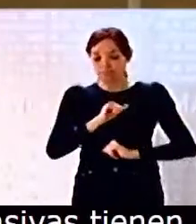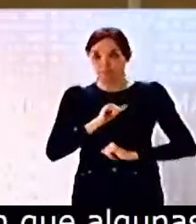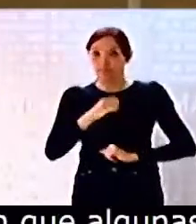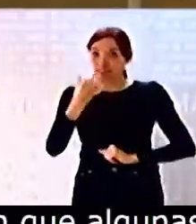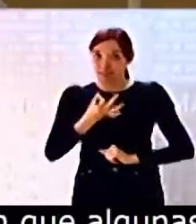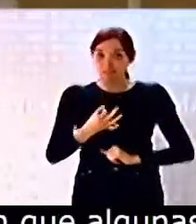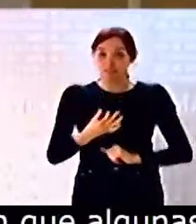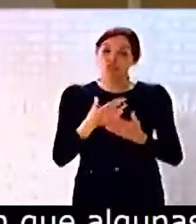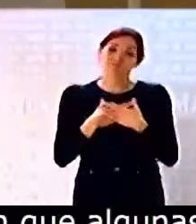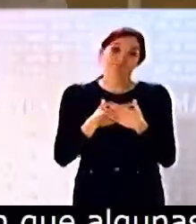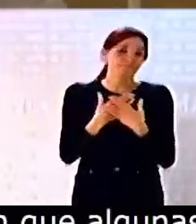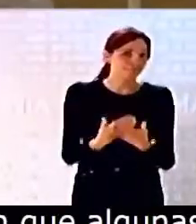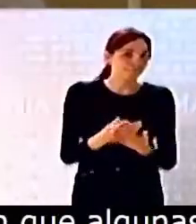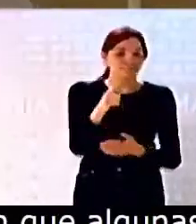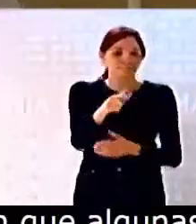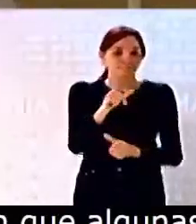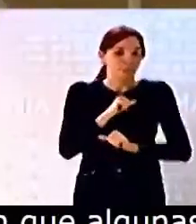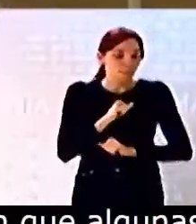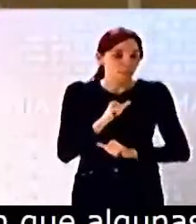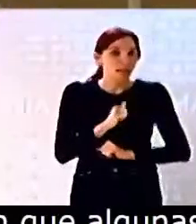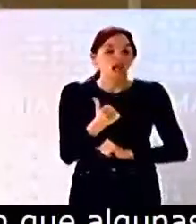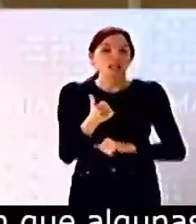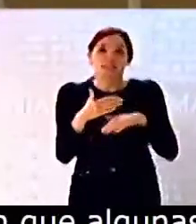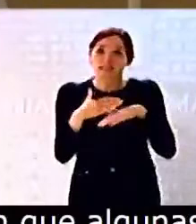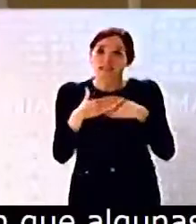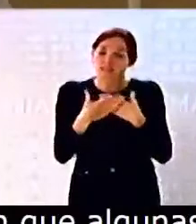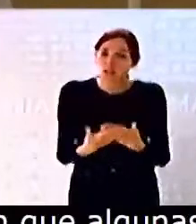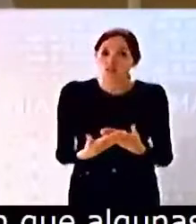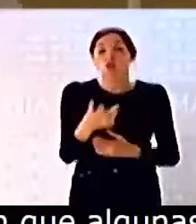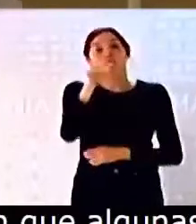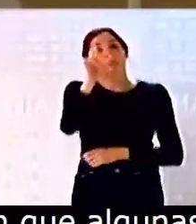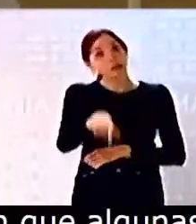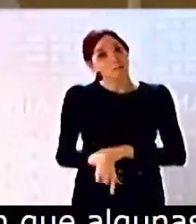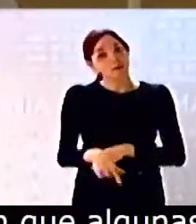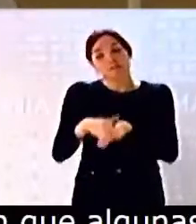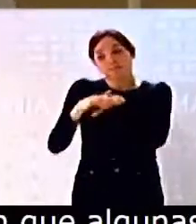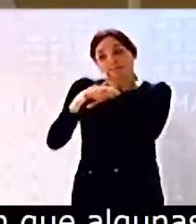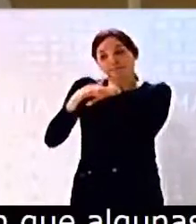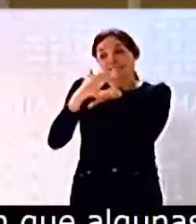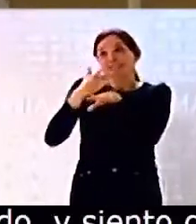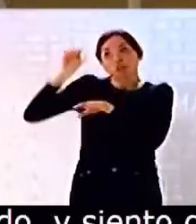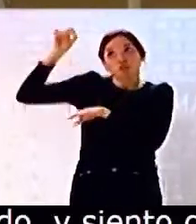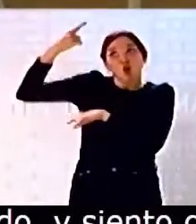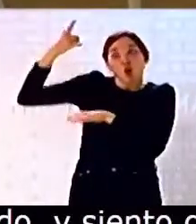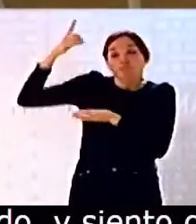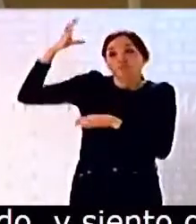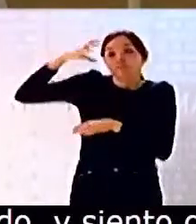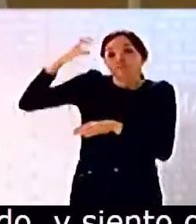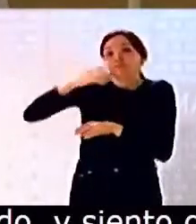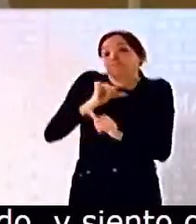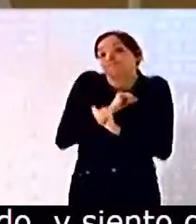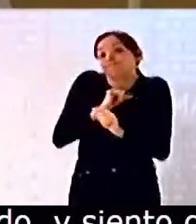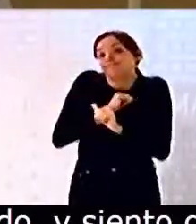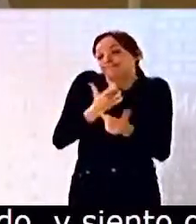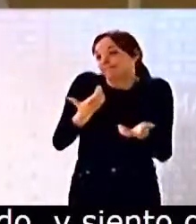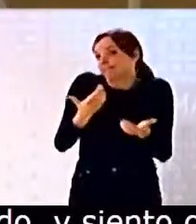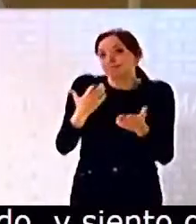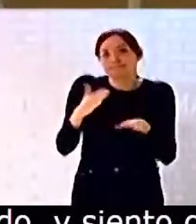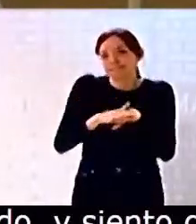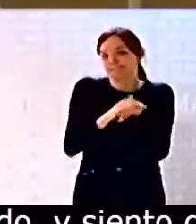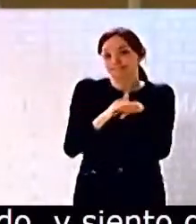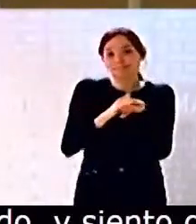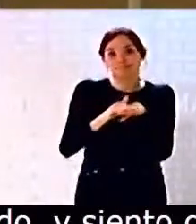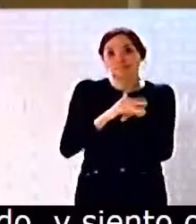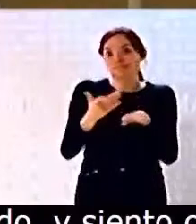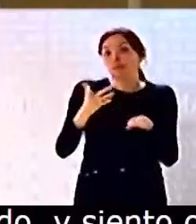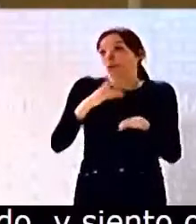lo siento que hayan esperado, y siento que hayan esperado. Si ha sido al sol, siento que hayan esperado. Ni nadie preveía